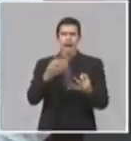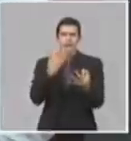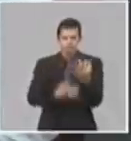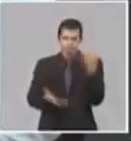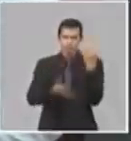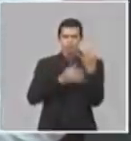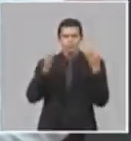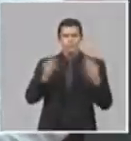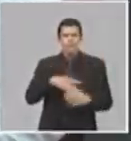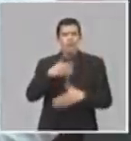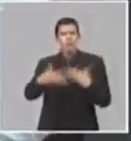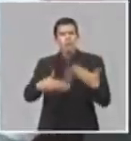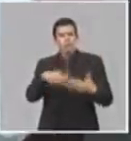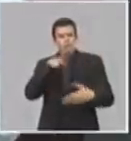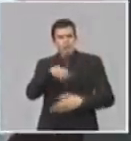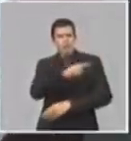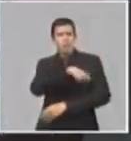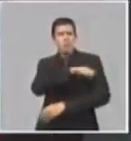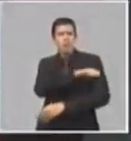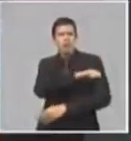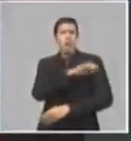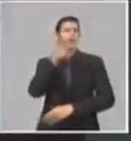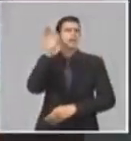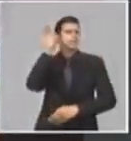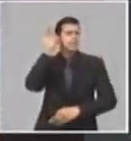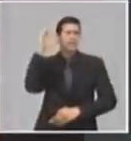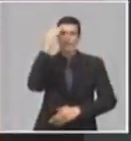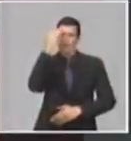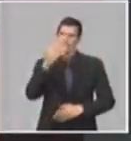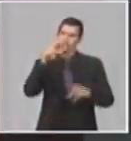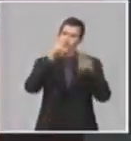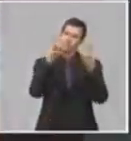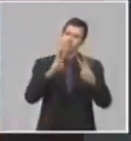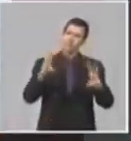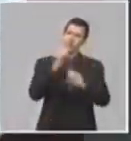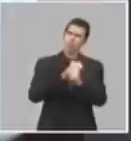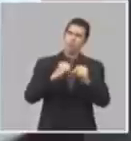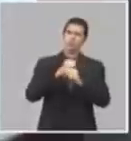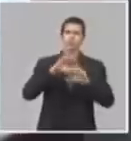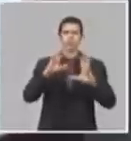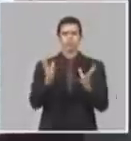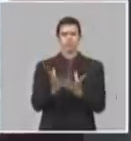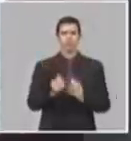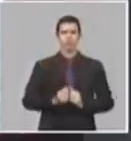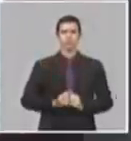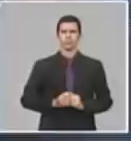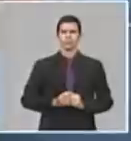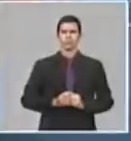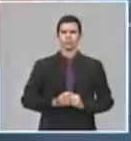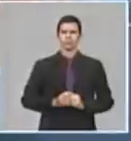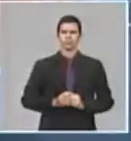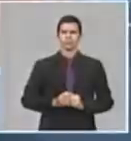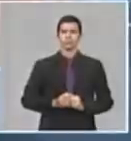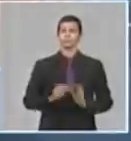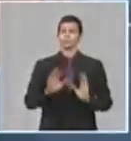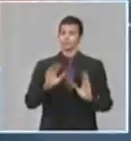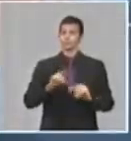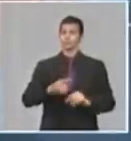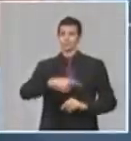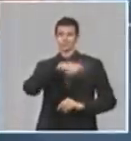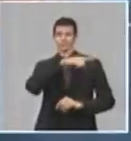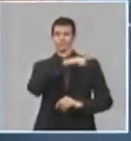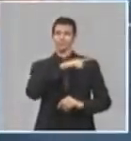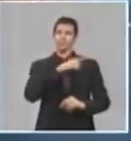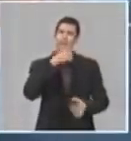estos momentos, en los últimos días, se ha estado especulando alrededor de algunas medidas que son complejas y que no